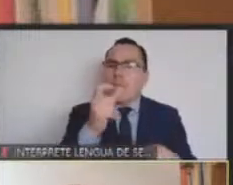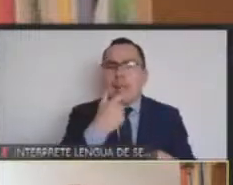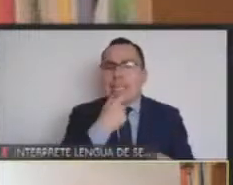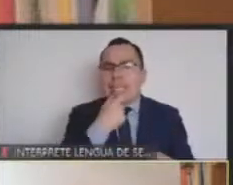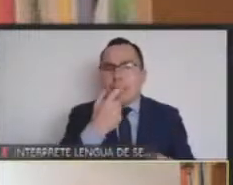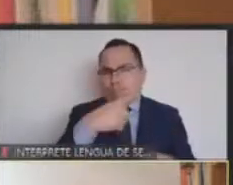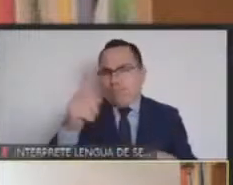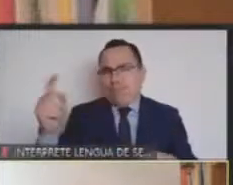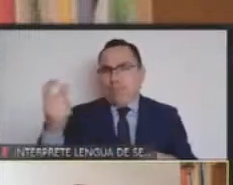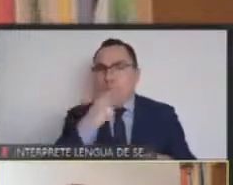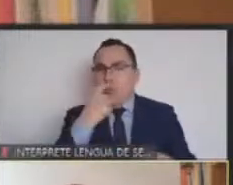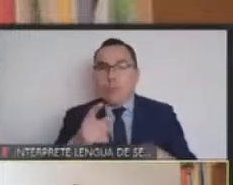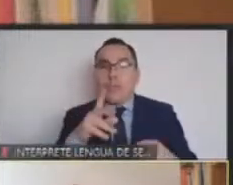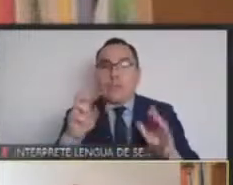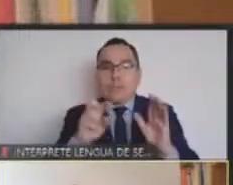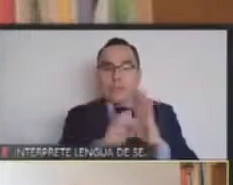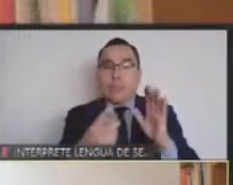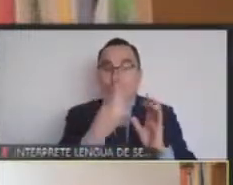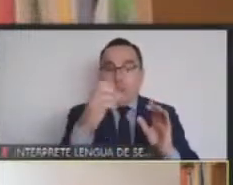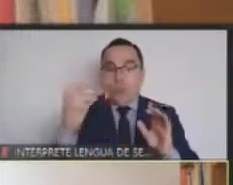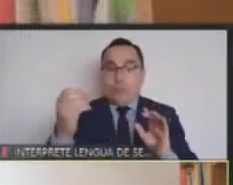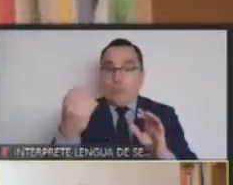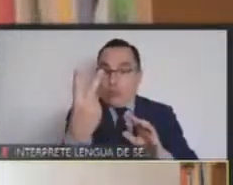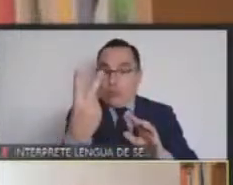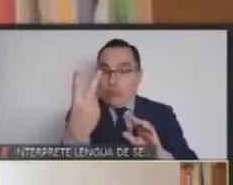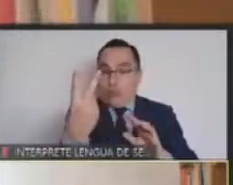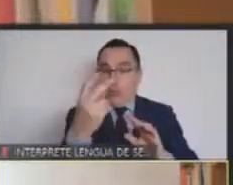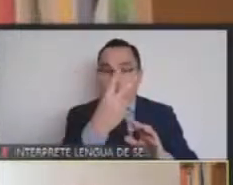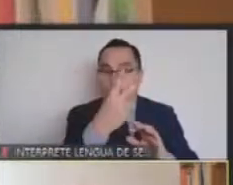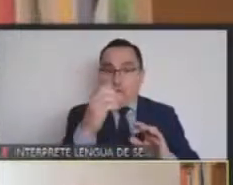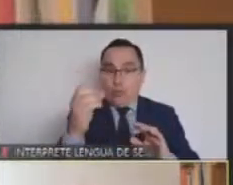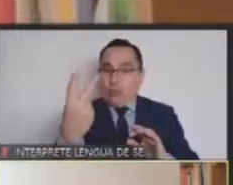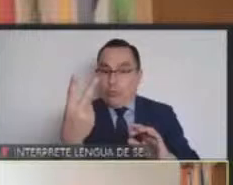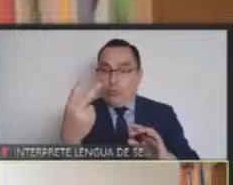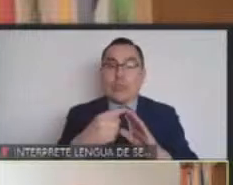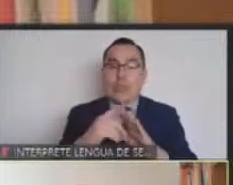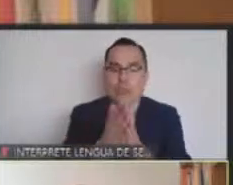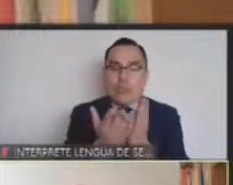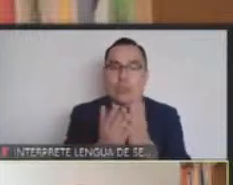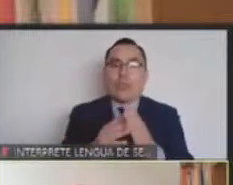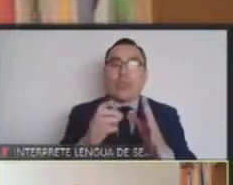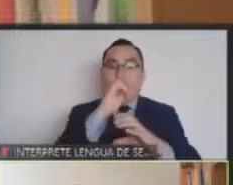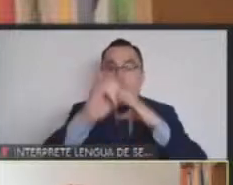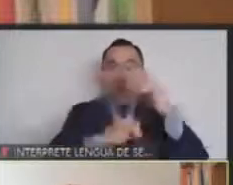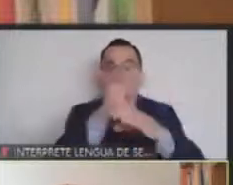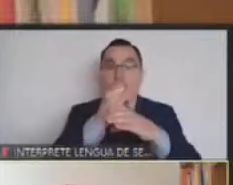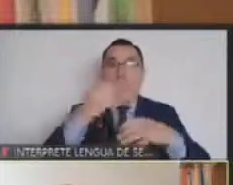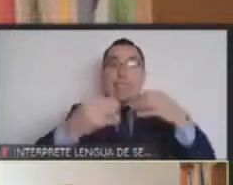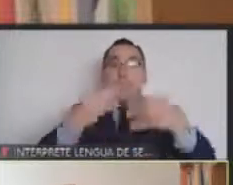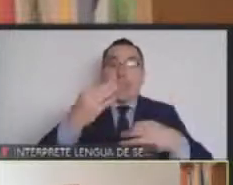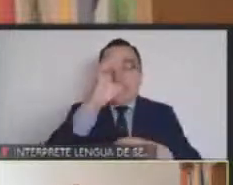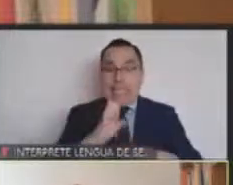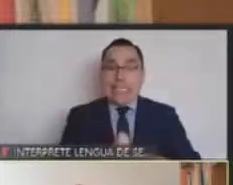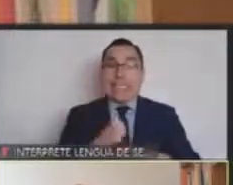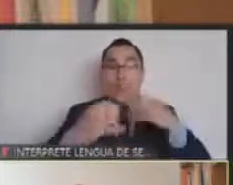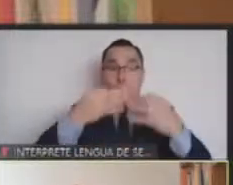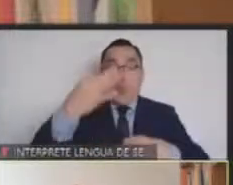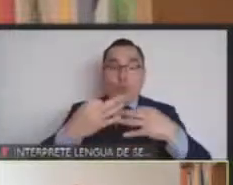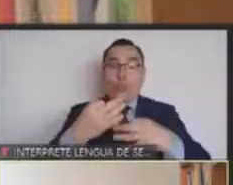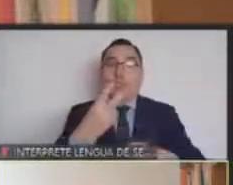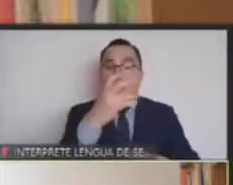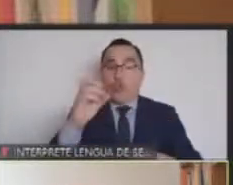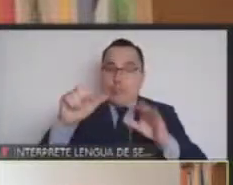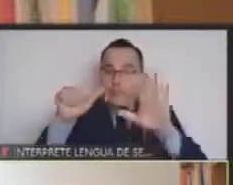judicial, aparecieron en el año 2002. El Código Modelo Iberoamericano de Ética Judicial fue aprobado en el año